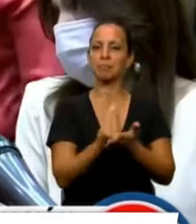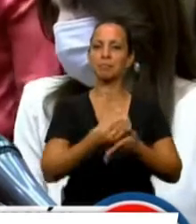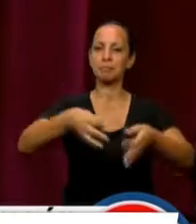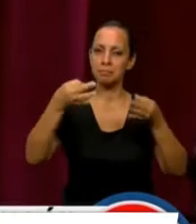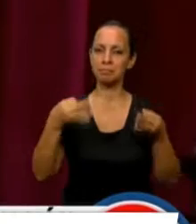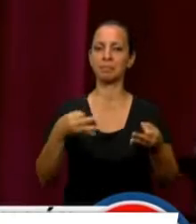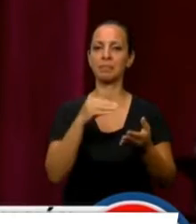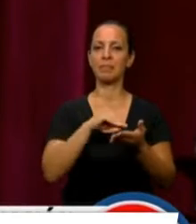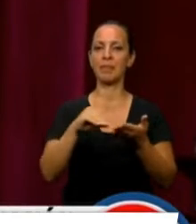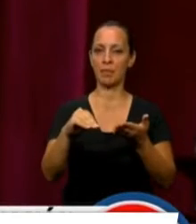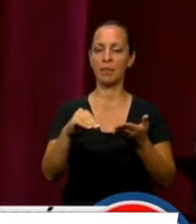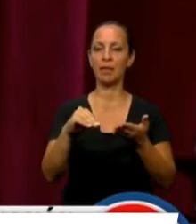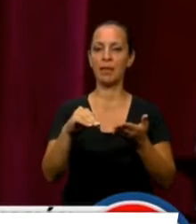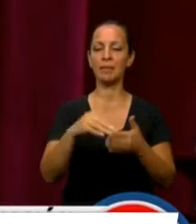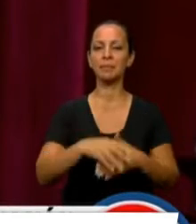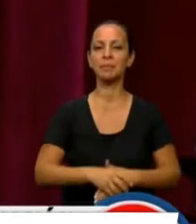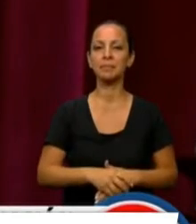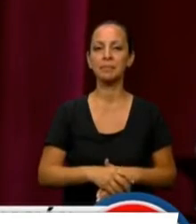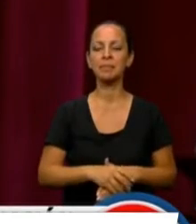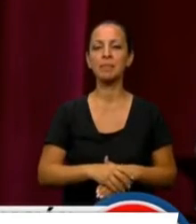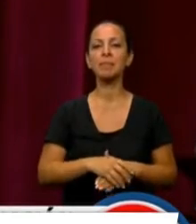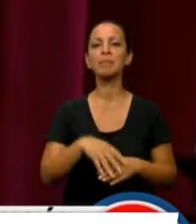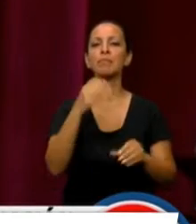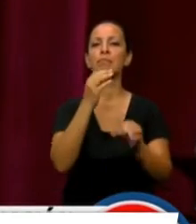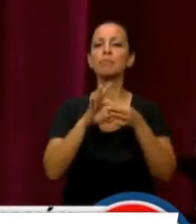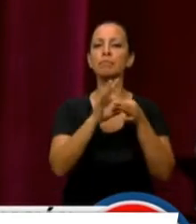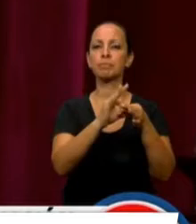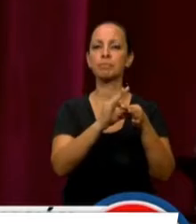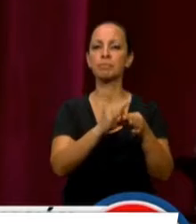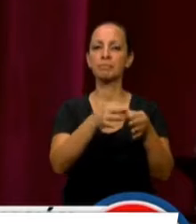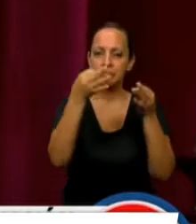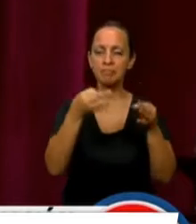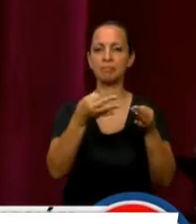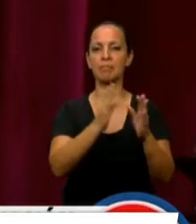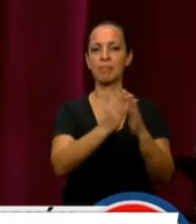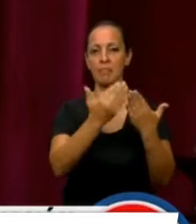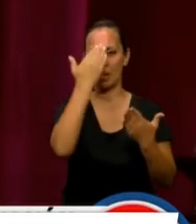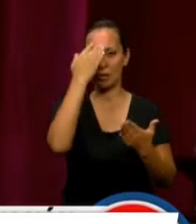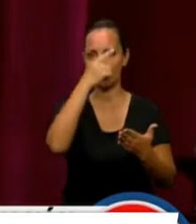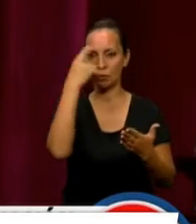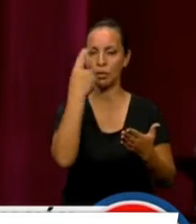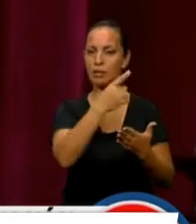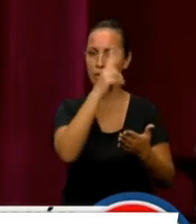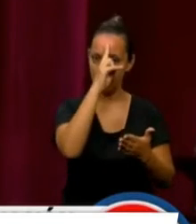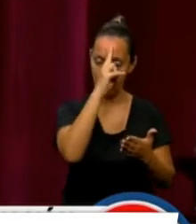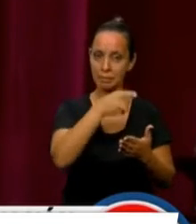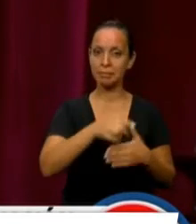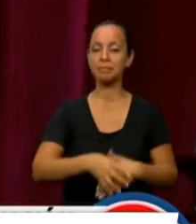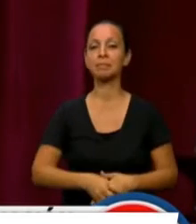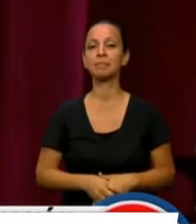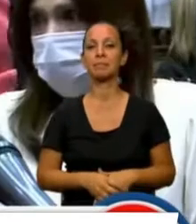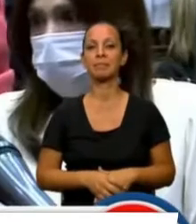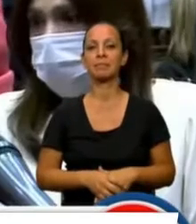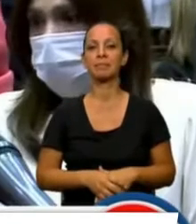el cargo de diputada y obrar en todo de conformidad con lo que prescribe la constitución nacional